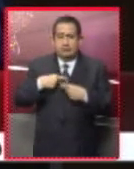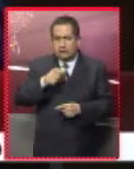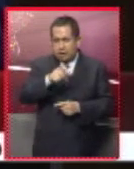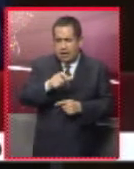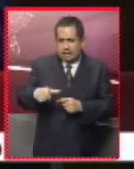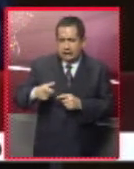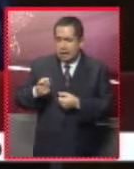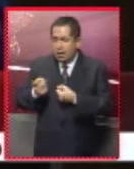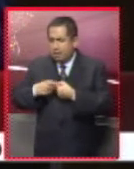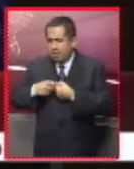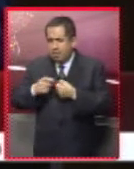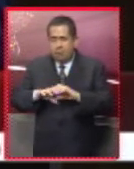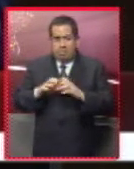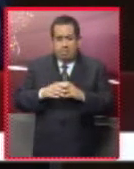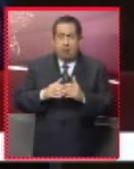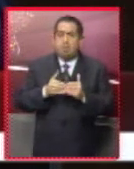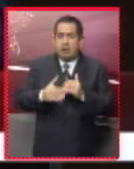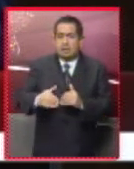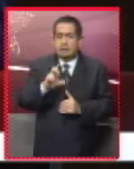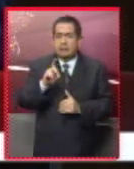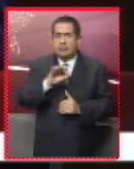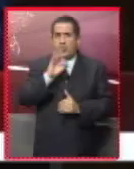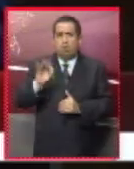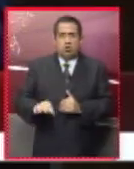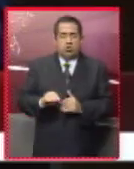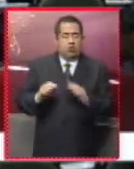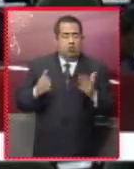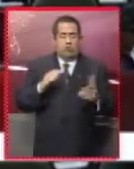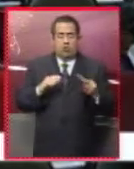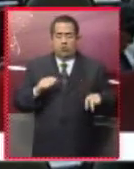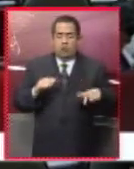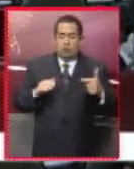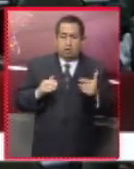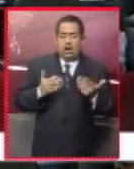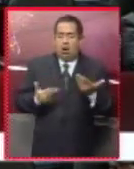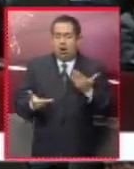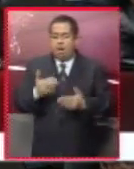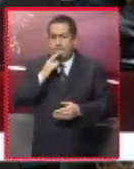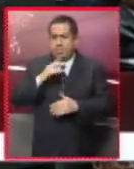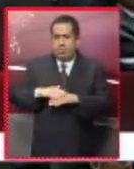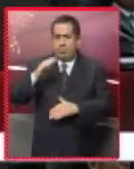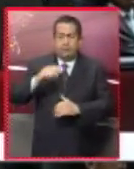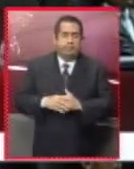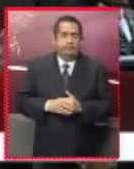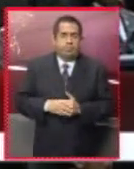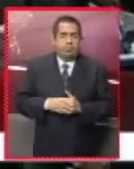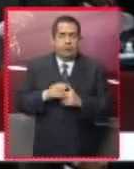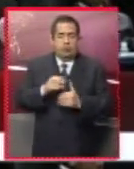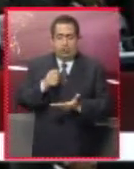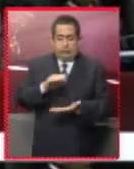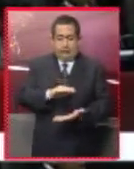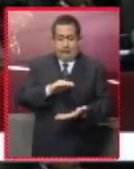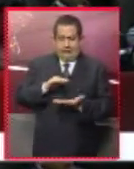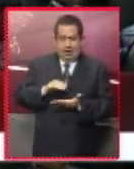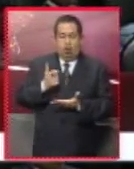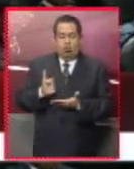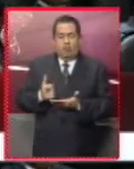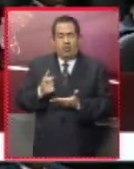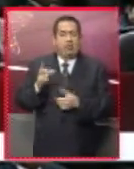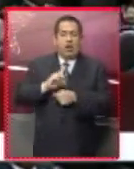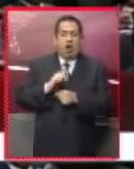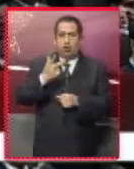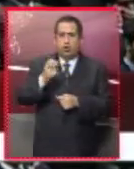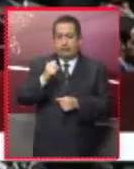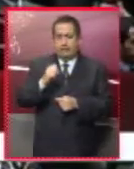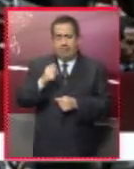creció 30% con respecto a 2012. Al referirse al paquete económico presentado el 8 de septiembre al Congreso de